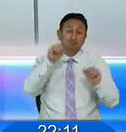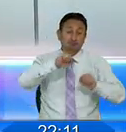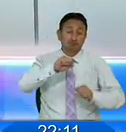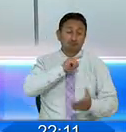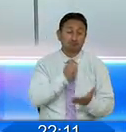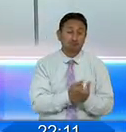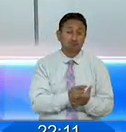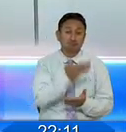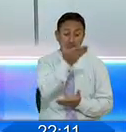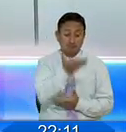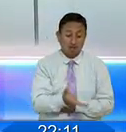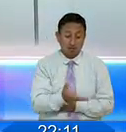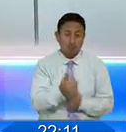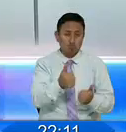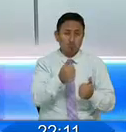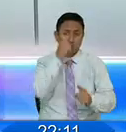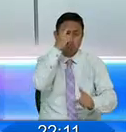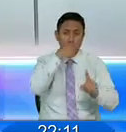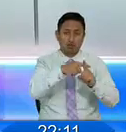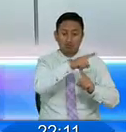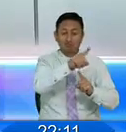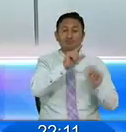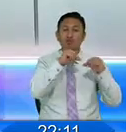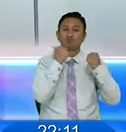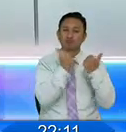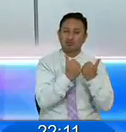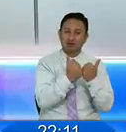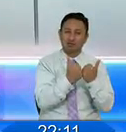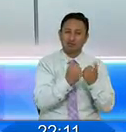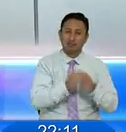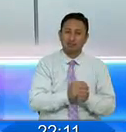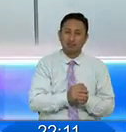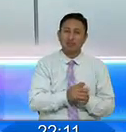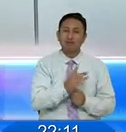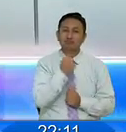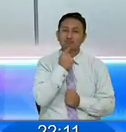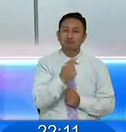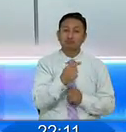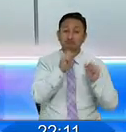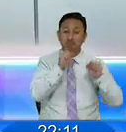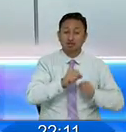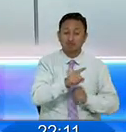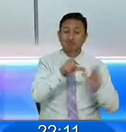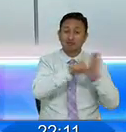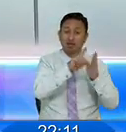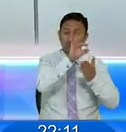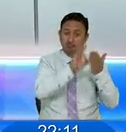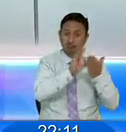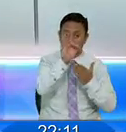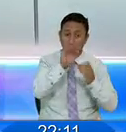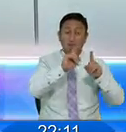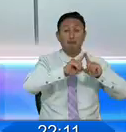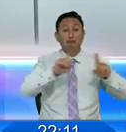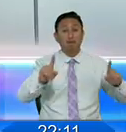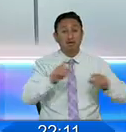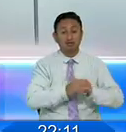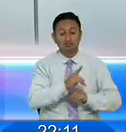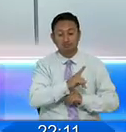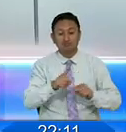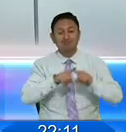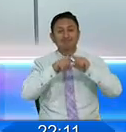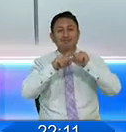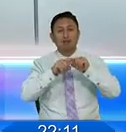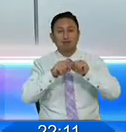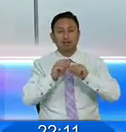buena intención por parte de legisladores se pasa esta ley pero siempre y cuando va a depender de